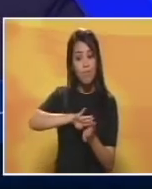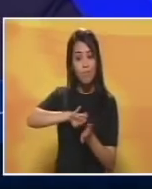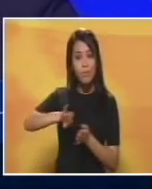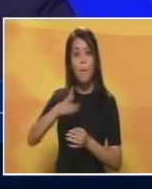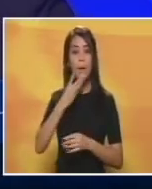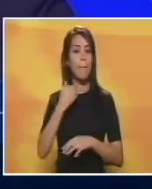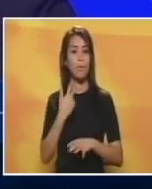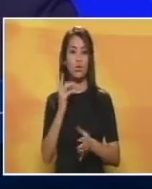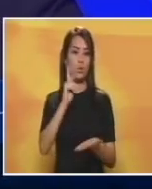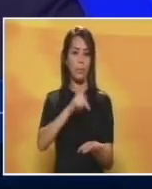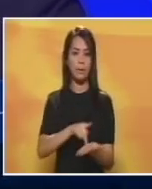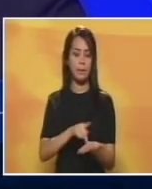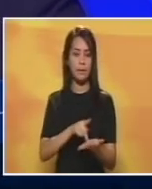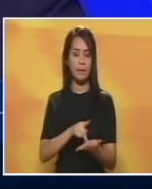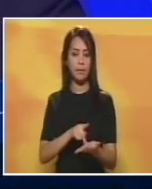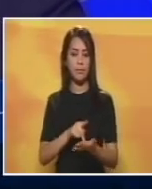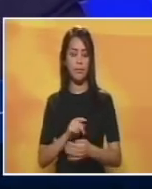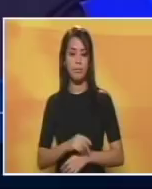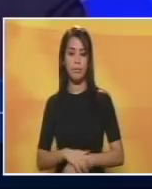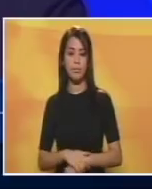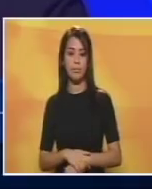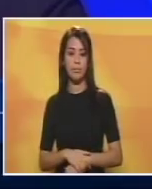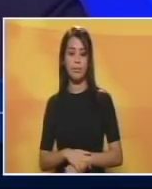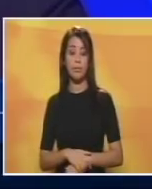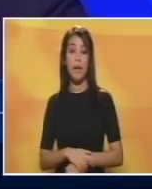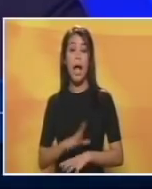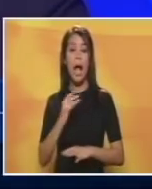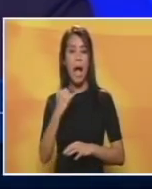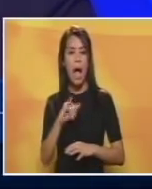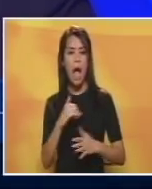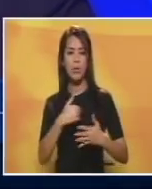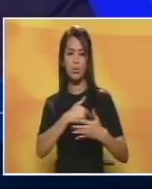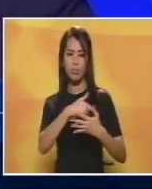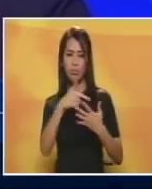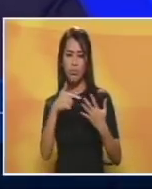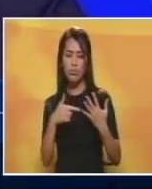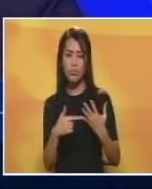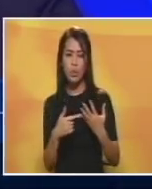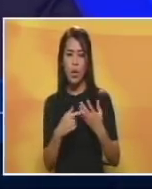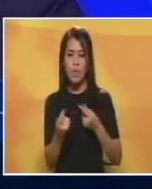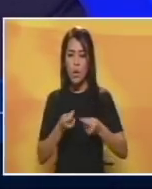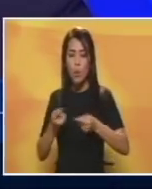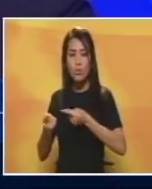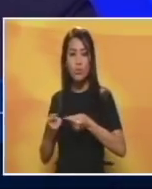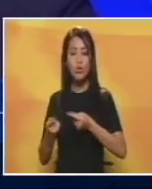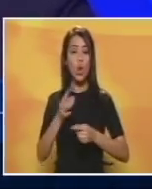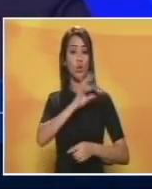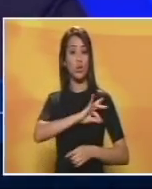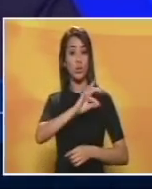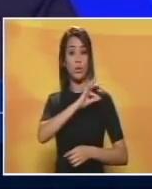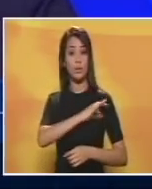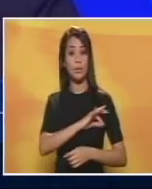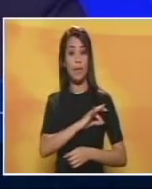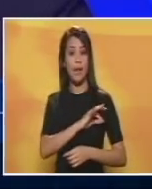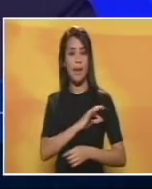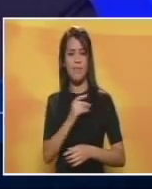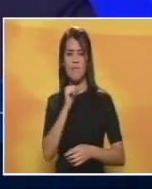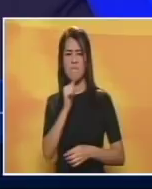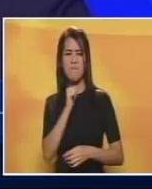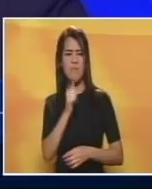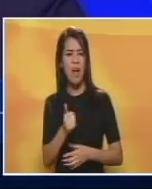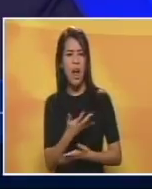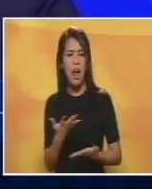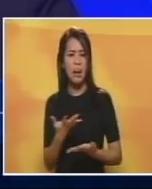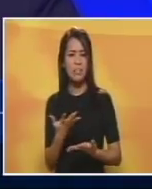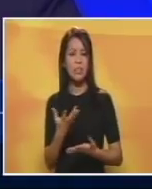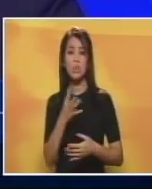no participan. Entonces hay un instrumento, varios instrumentos de control social totalmente perversos,